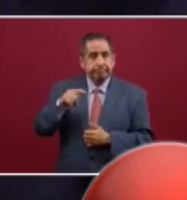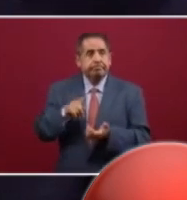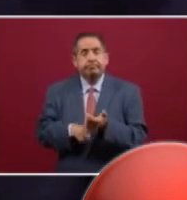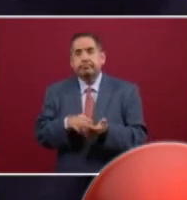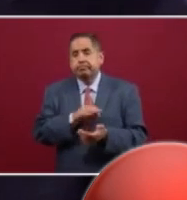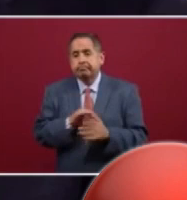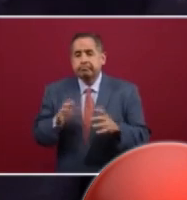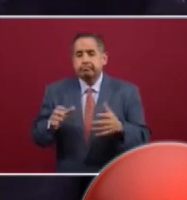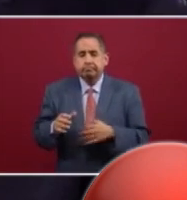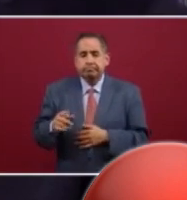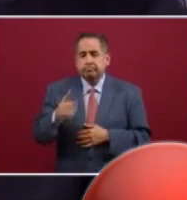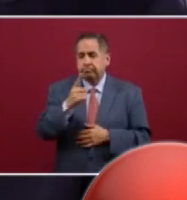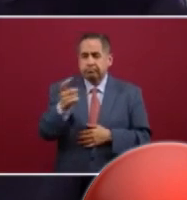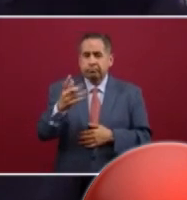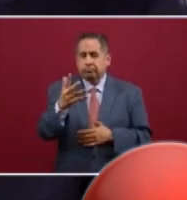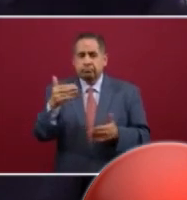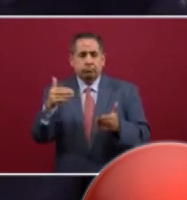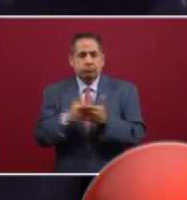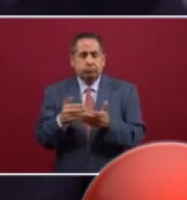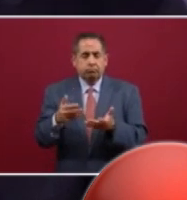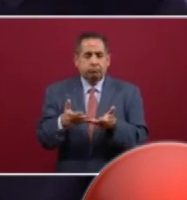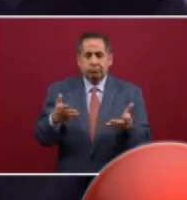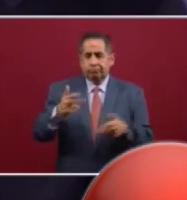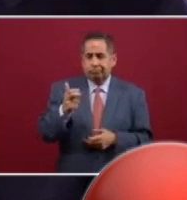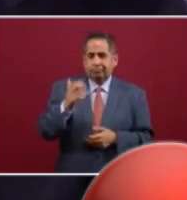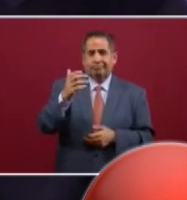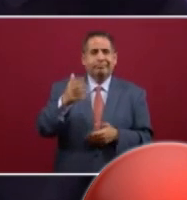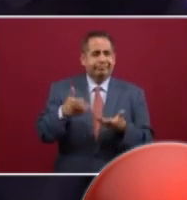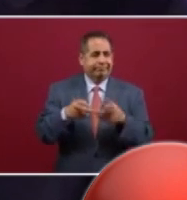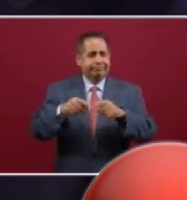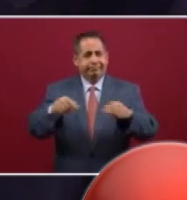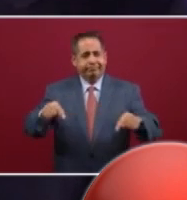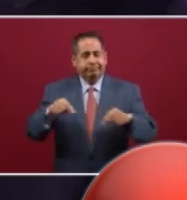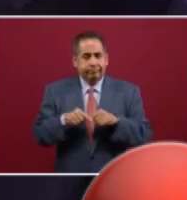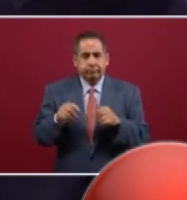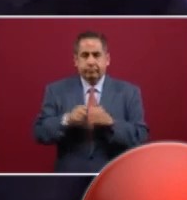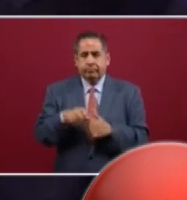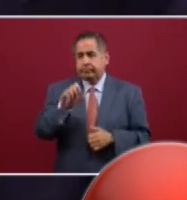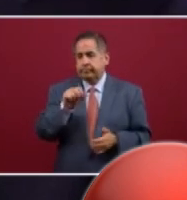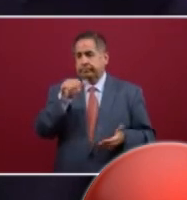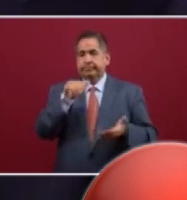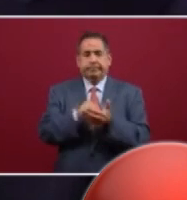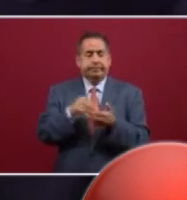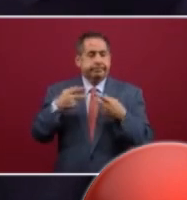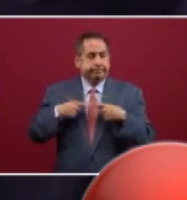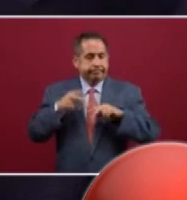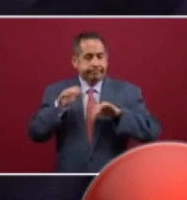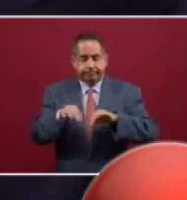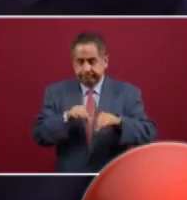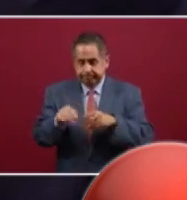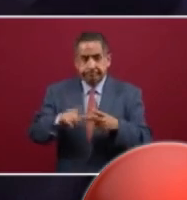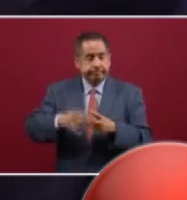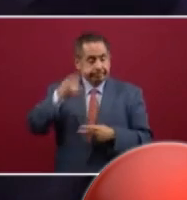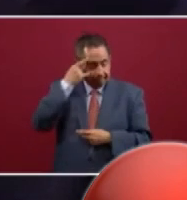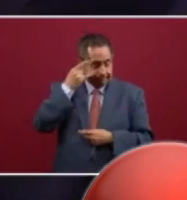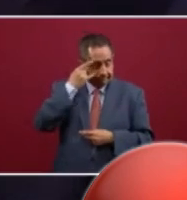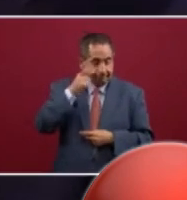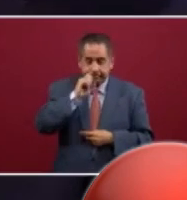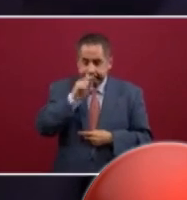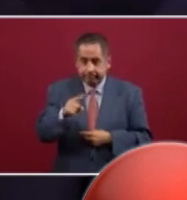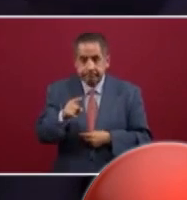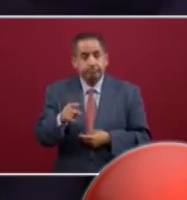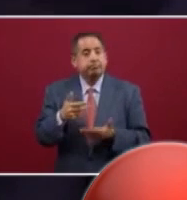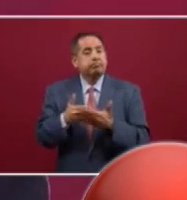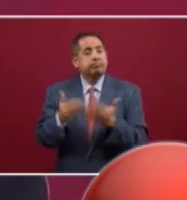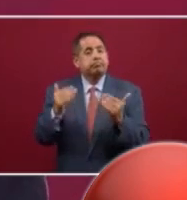alrededor de 150,000 hectáreas también con 60,000 empleos y en Campeche, pero